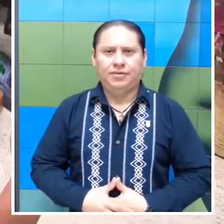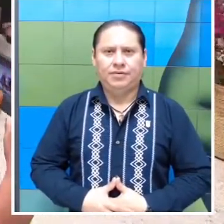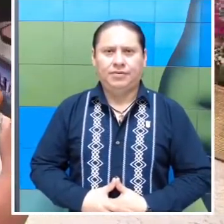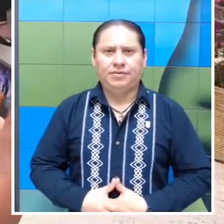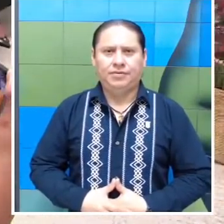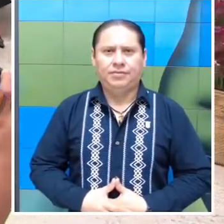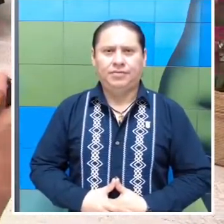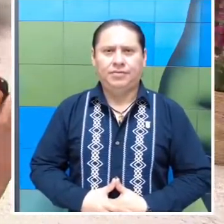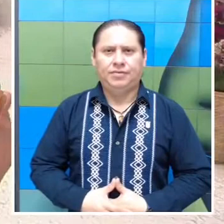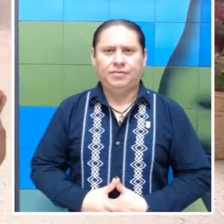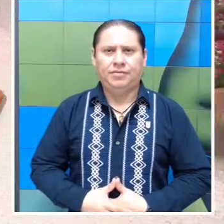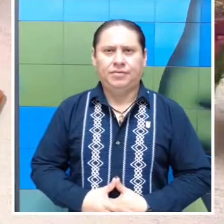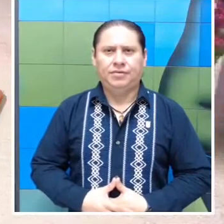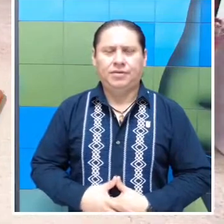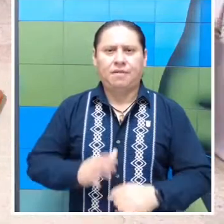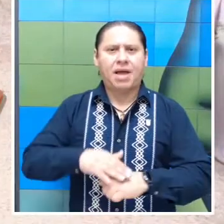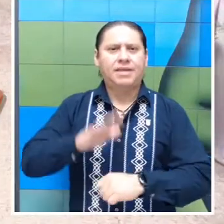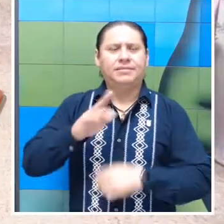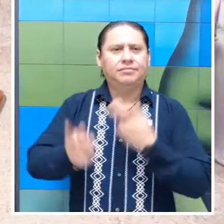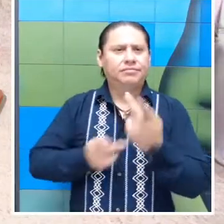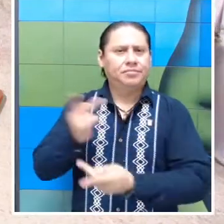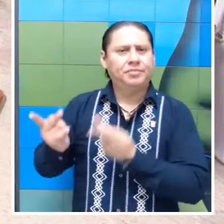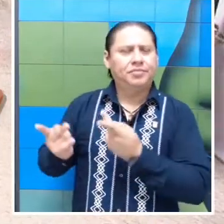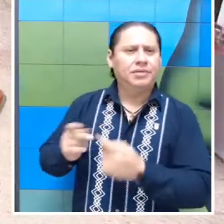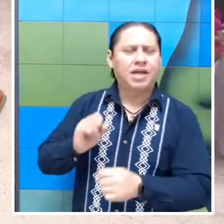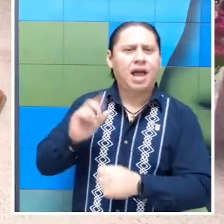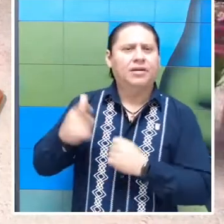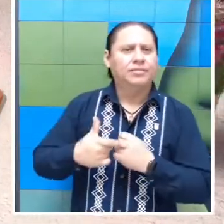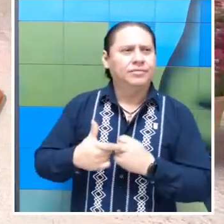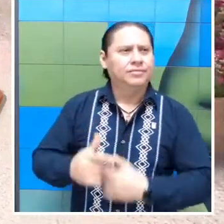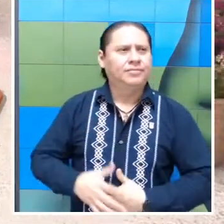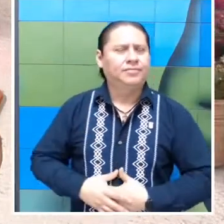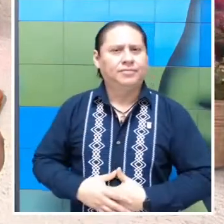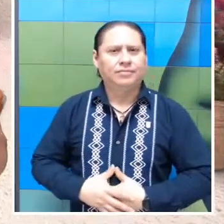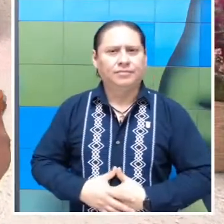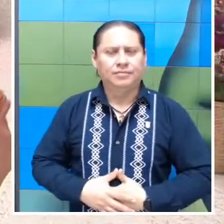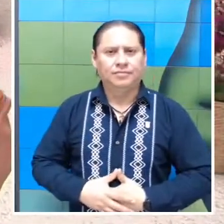Muy claro, ¿verdad? ¿Alguien más que quiera hacer alguna pregunta?